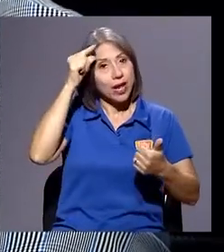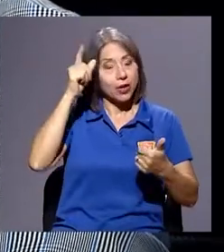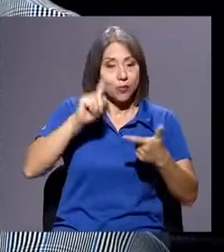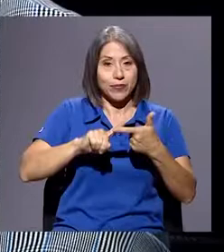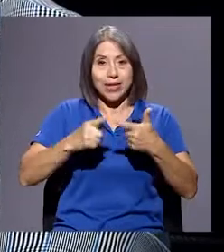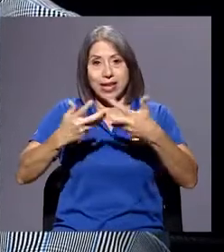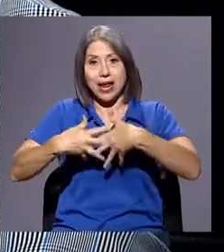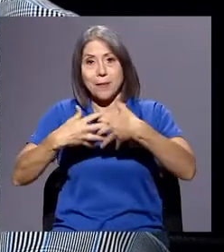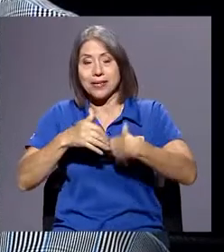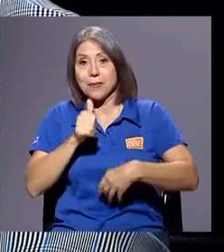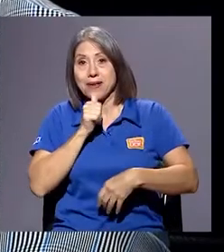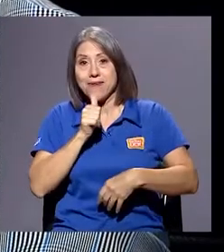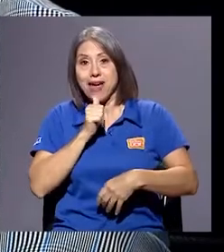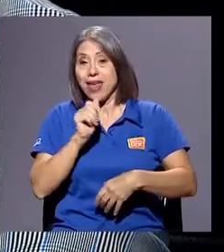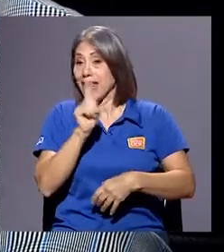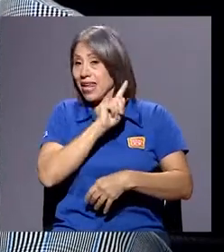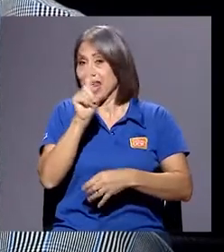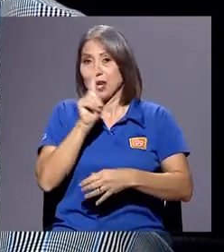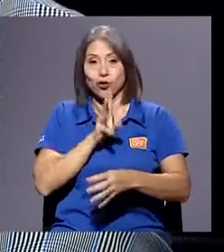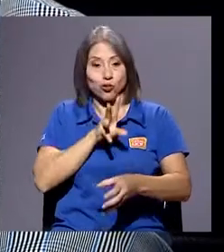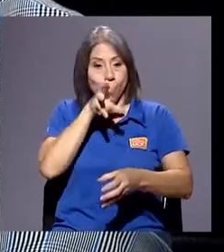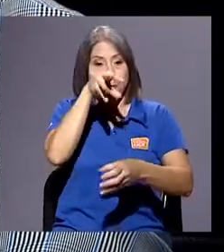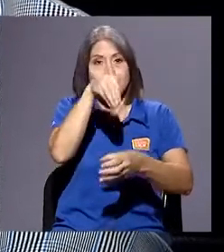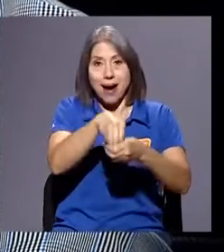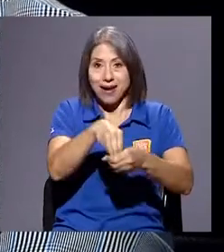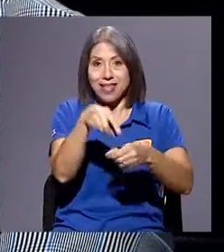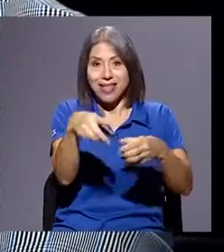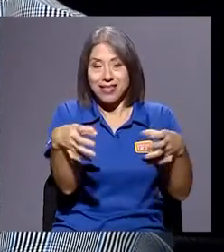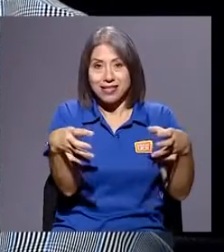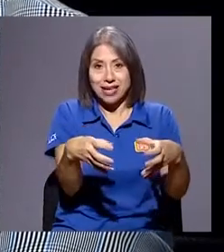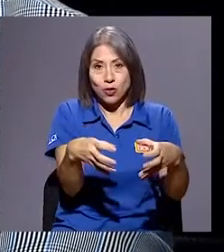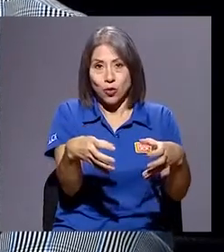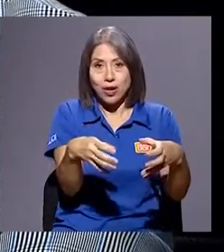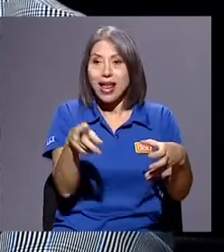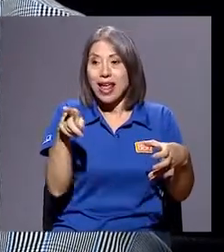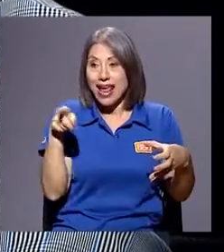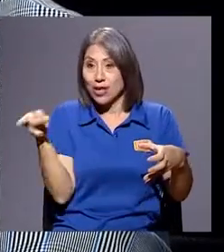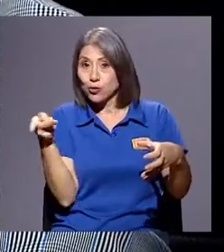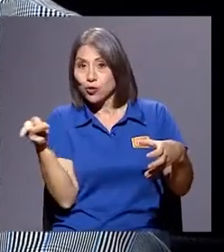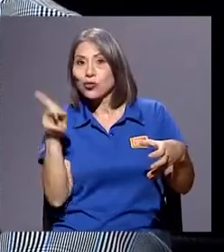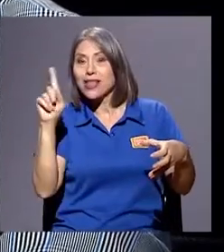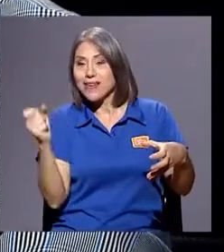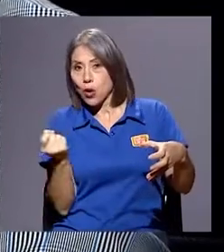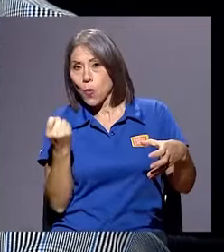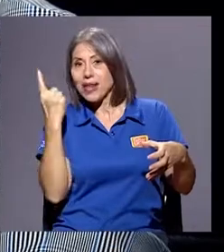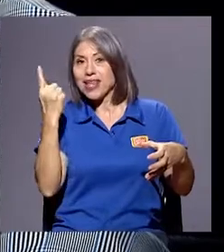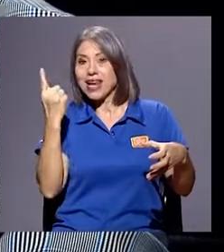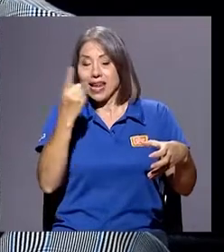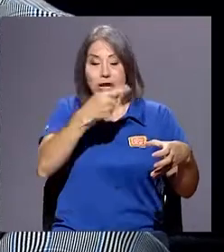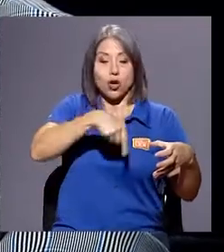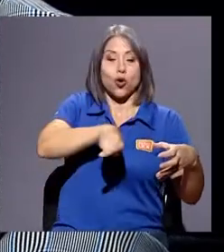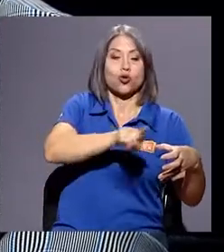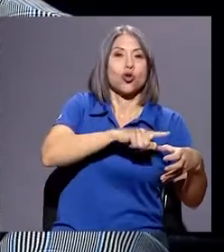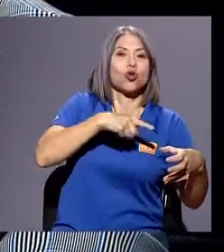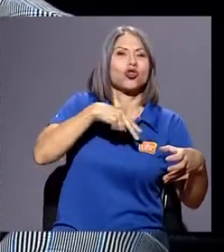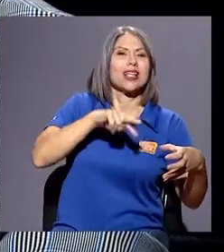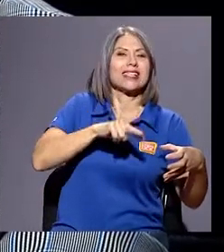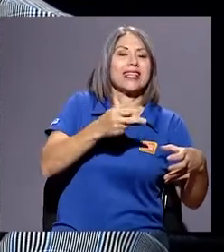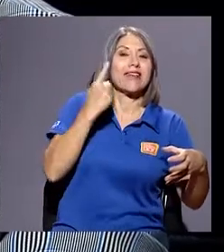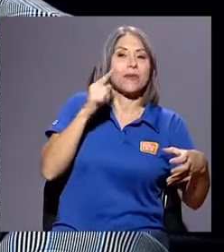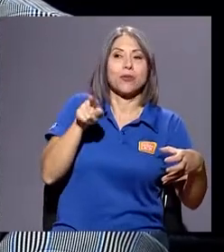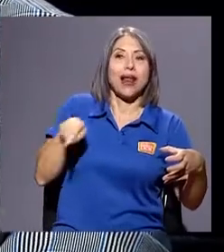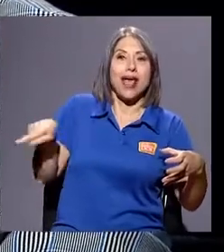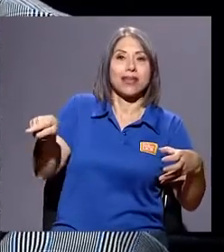privada, que no son parte de este sector, comprendiendo lo que significamos nosotros para ellos. Porque para el sector construcción